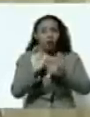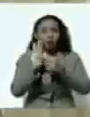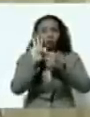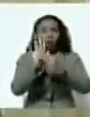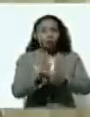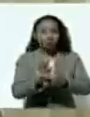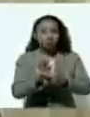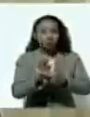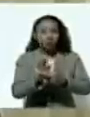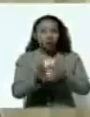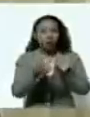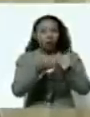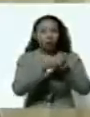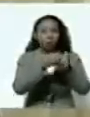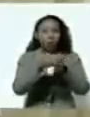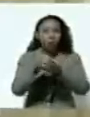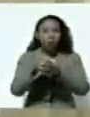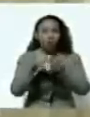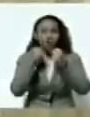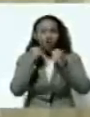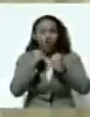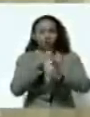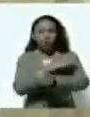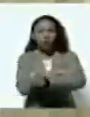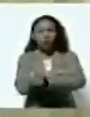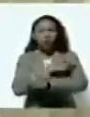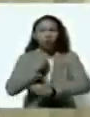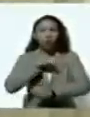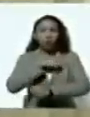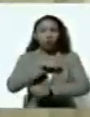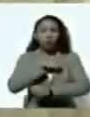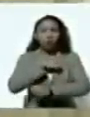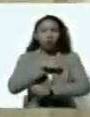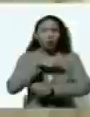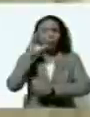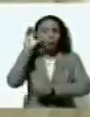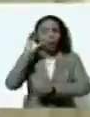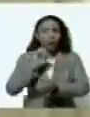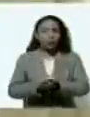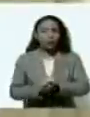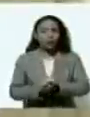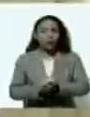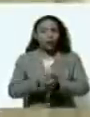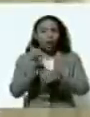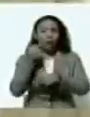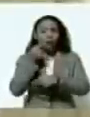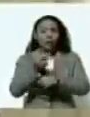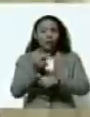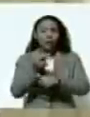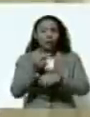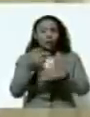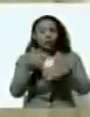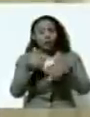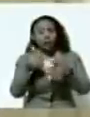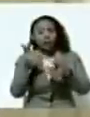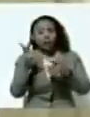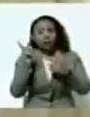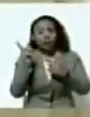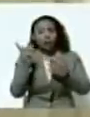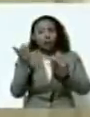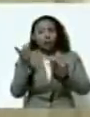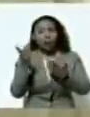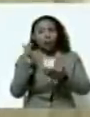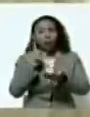a los sectores de extrema derecha de nuestro país. Él decía que porque a partir de